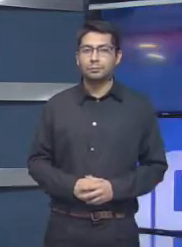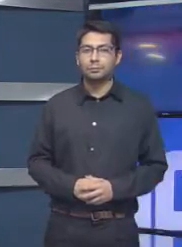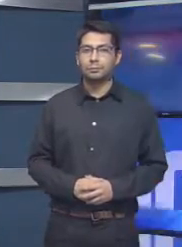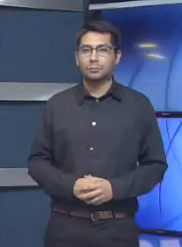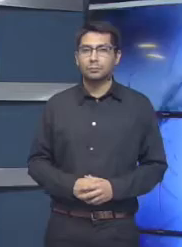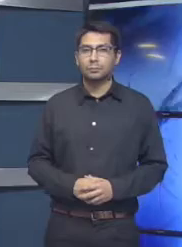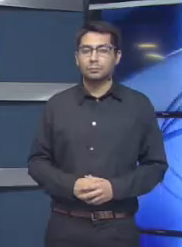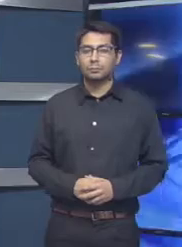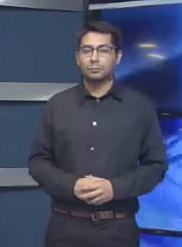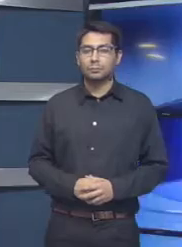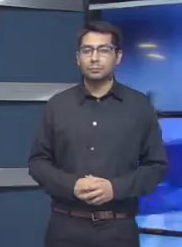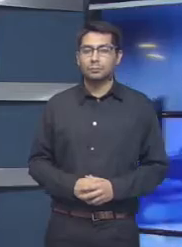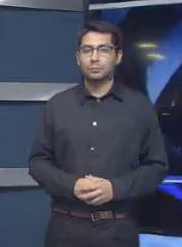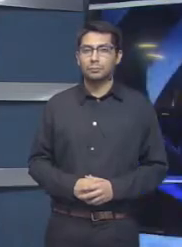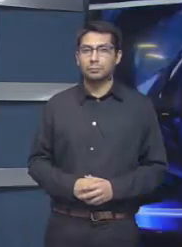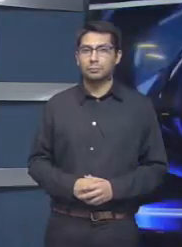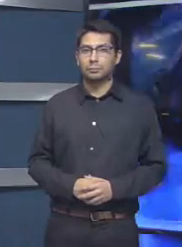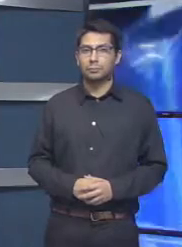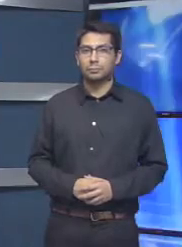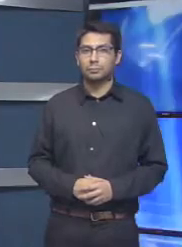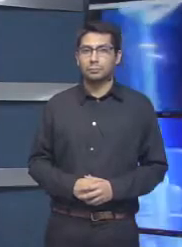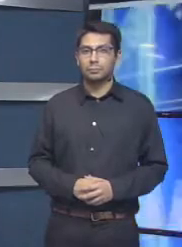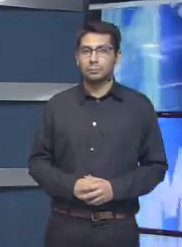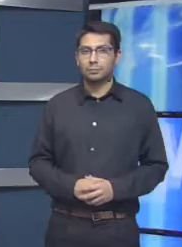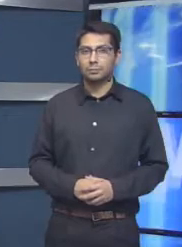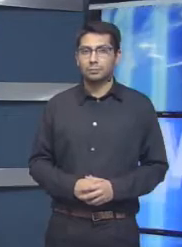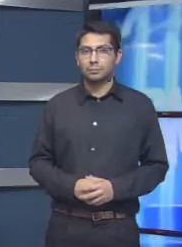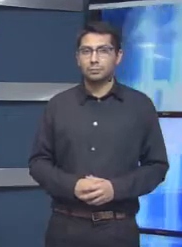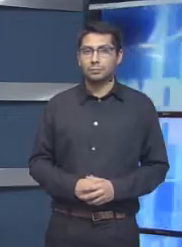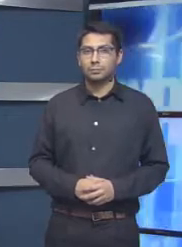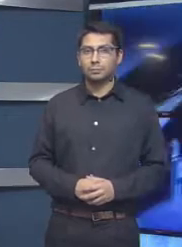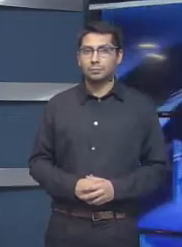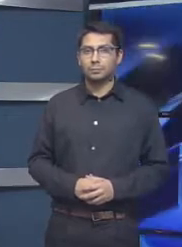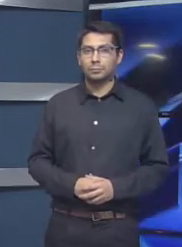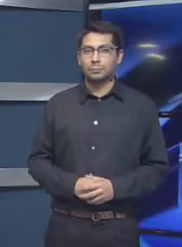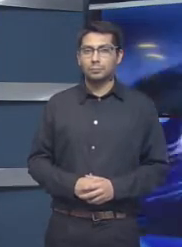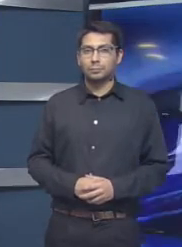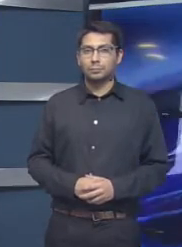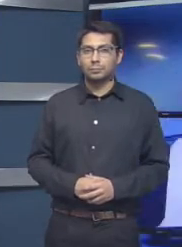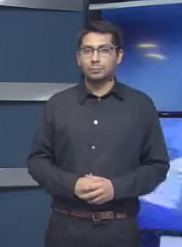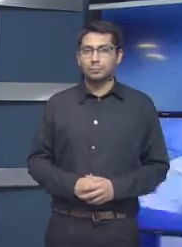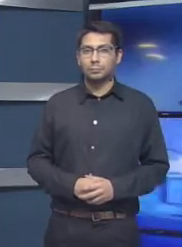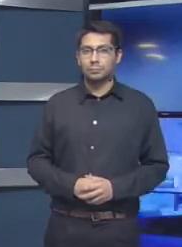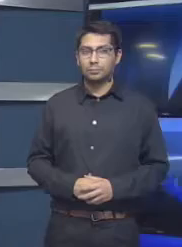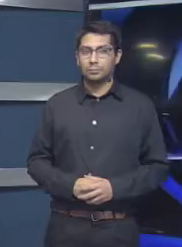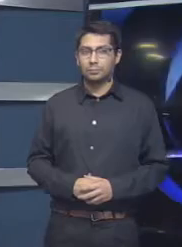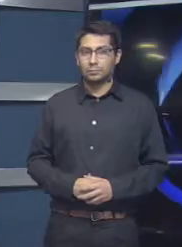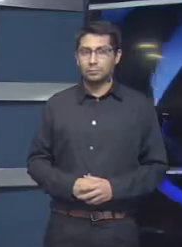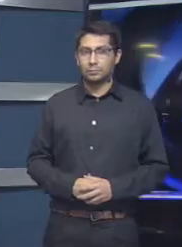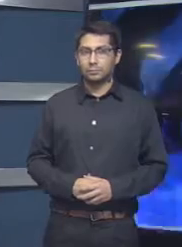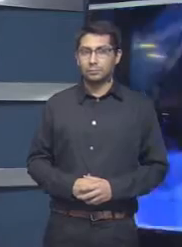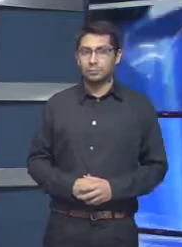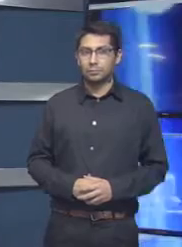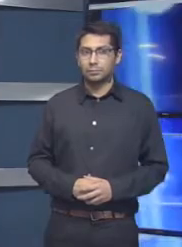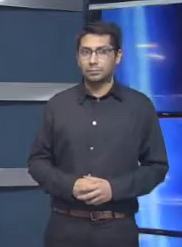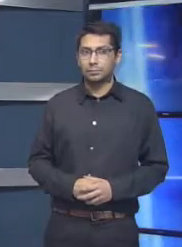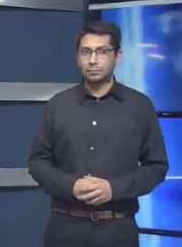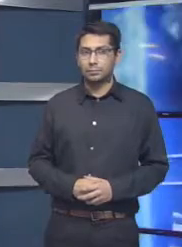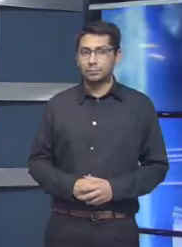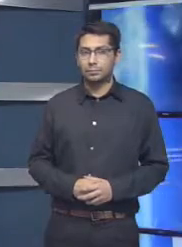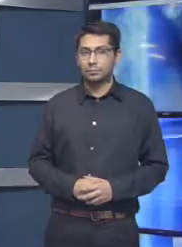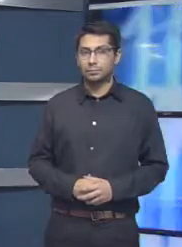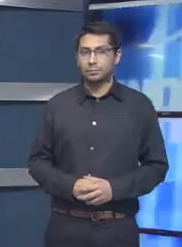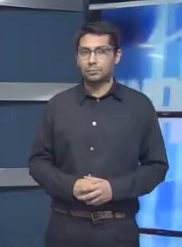siempre. Uno está constantemente con teléfonos llamando a distintos proveedores o presentándose ante nuevos proveedores. O